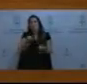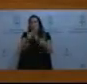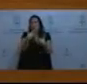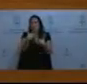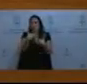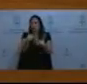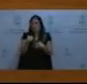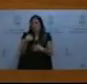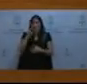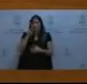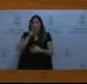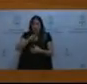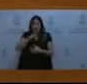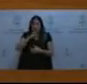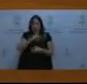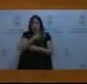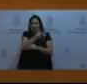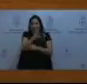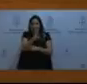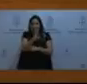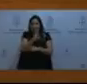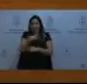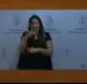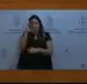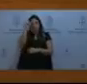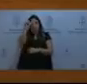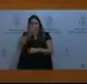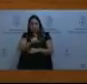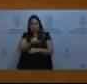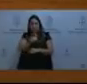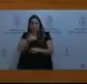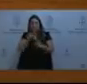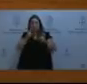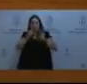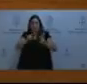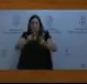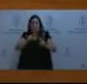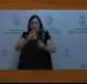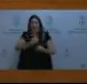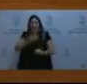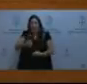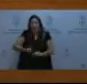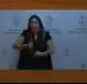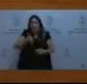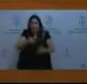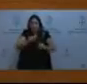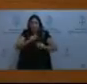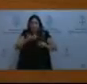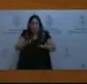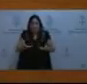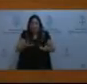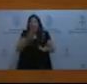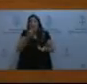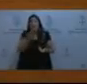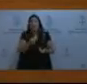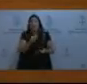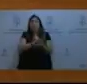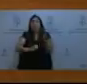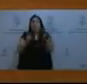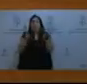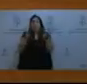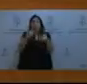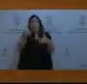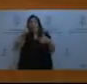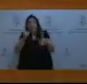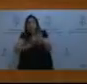está grabado, me lo han mandado, yo he visto la contestación del alcalde. ¿Qué sentido tiene que el alcalde diga que no tiene autorización si la tiene? Pues me parece